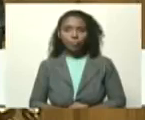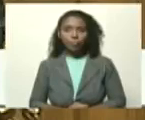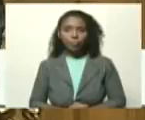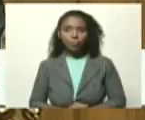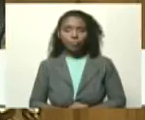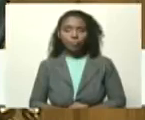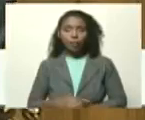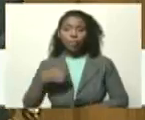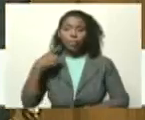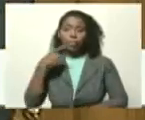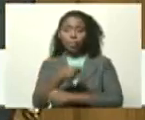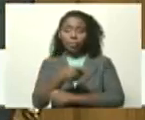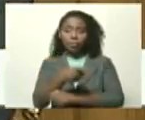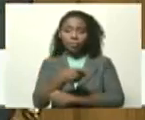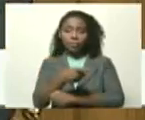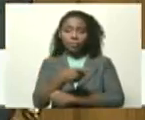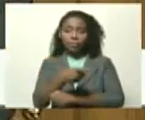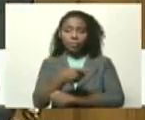Debemos